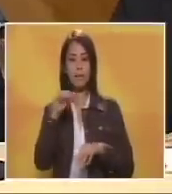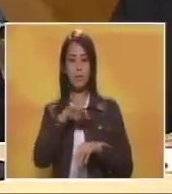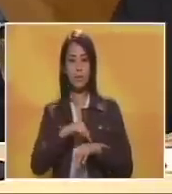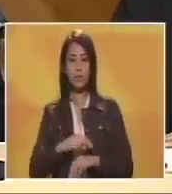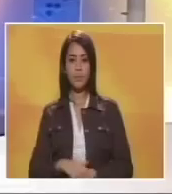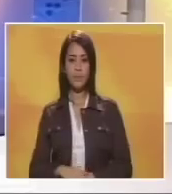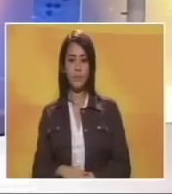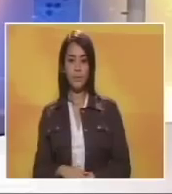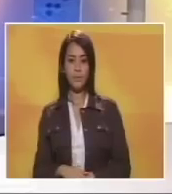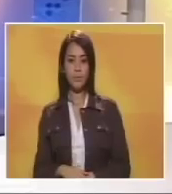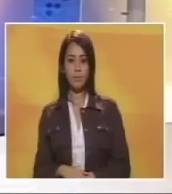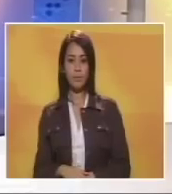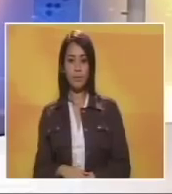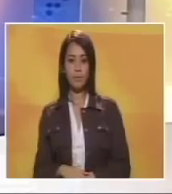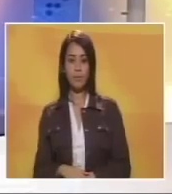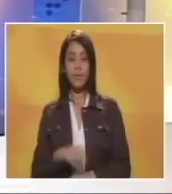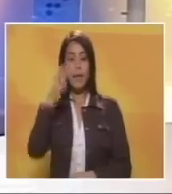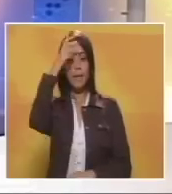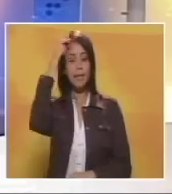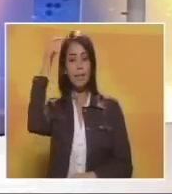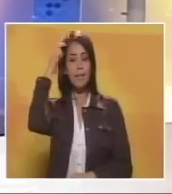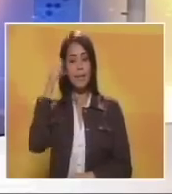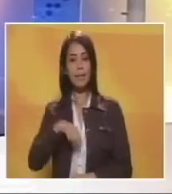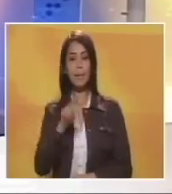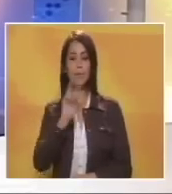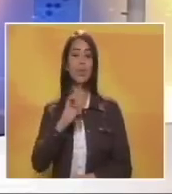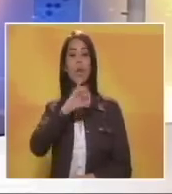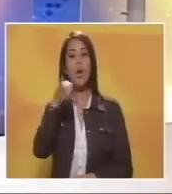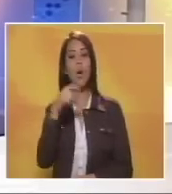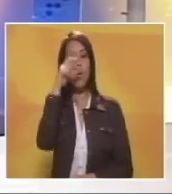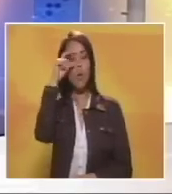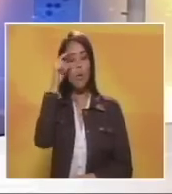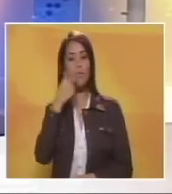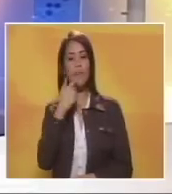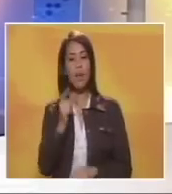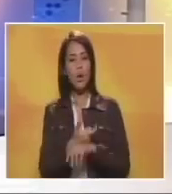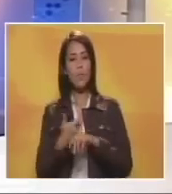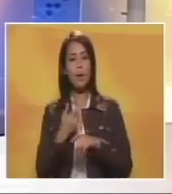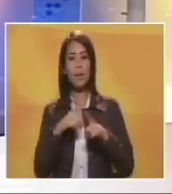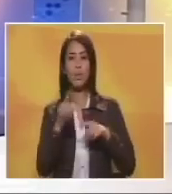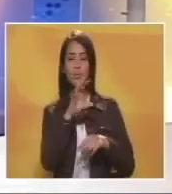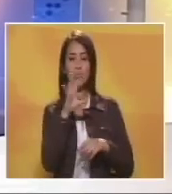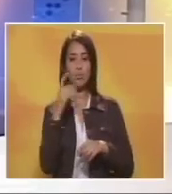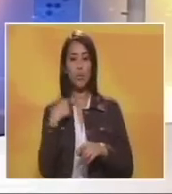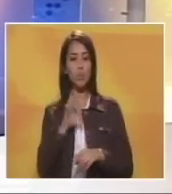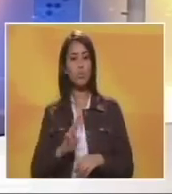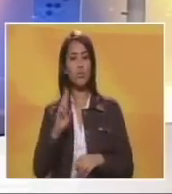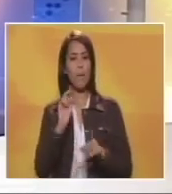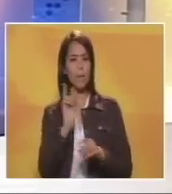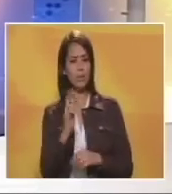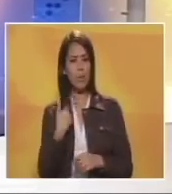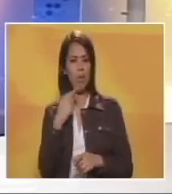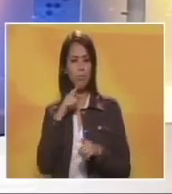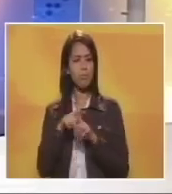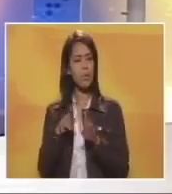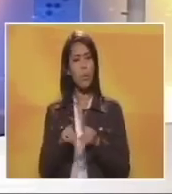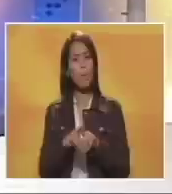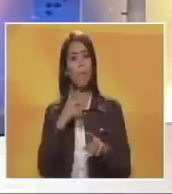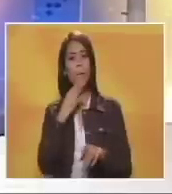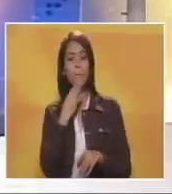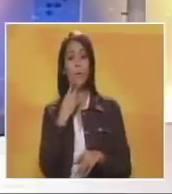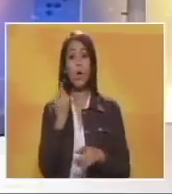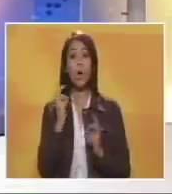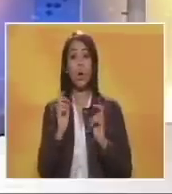Nacional. El canciller de la República, Jorge Arreaza, considera que los gobiernos del continente usaron a Venezuela como excusa durante la Cumbre